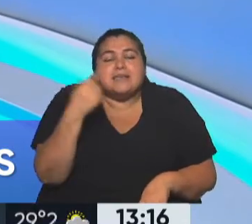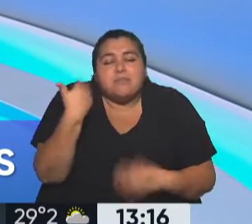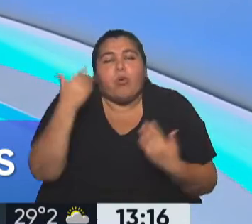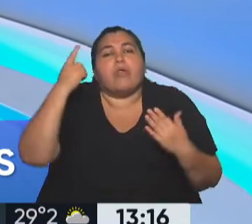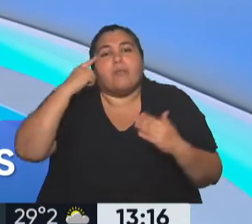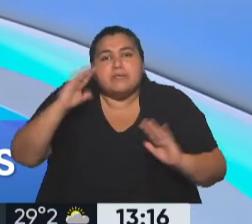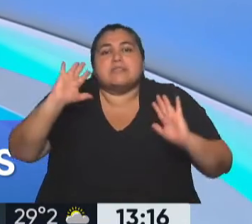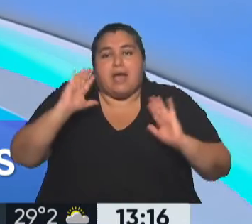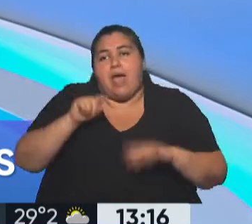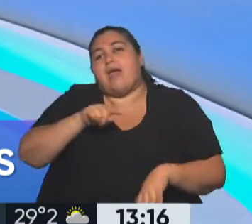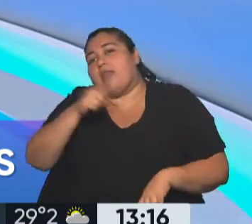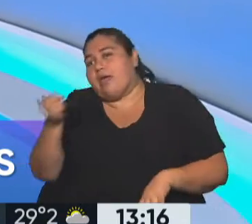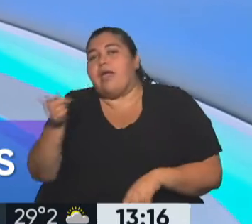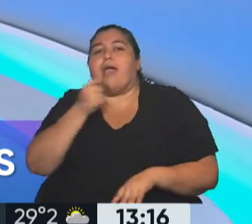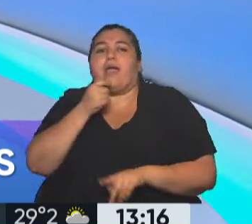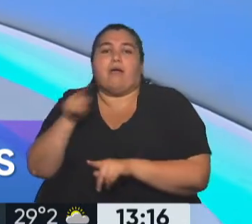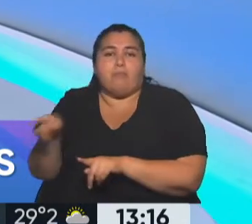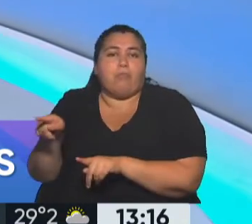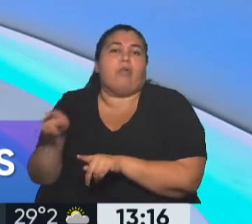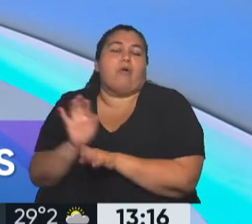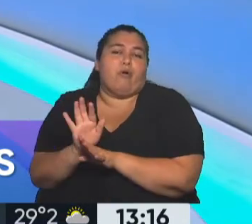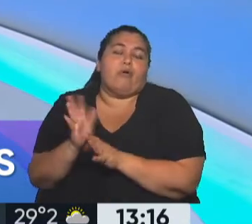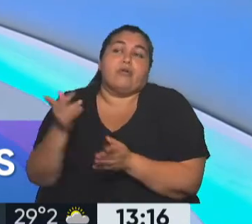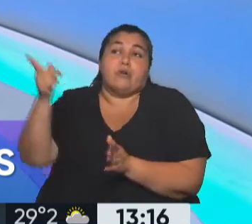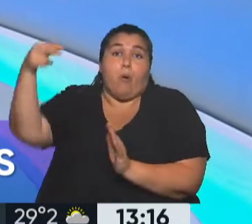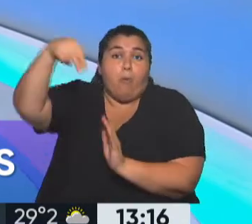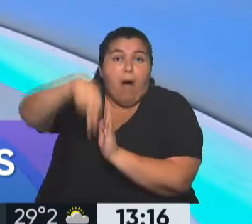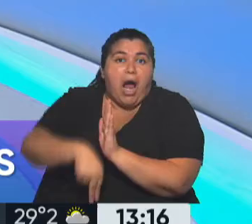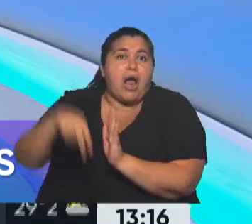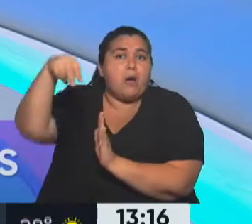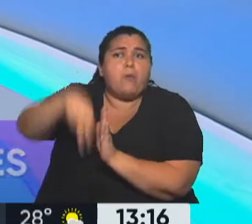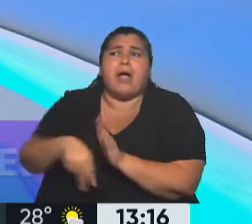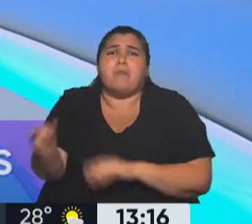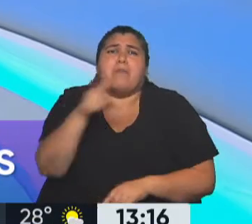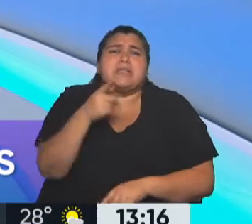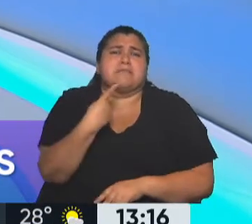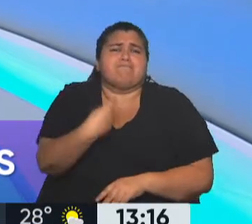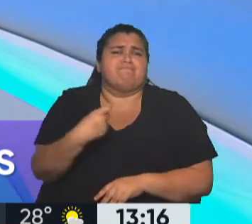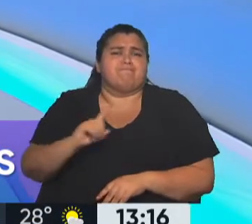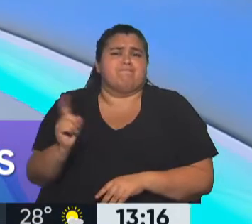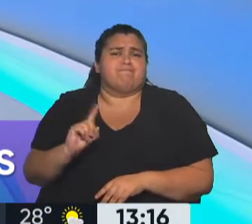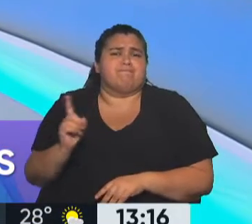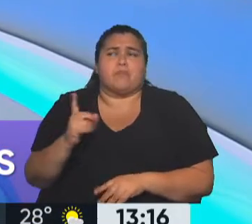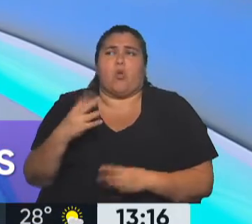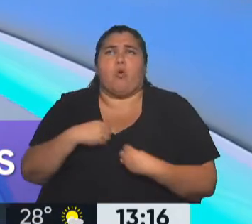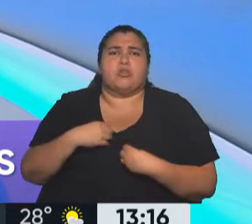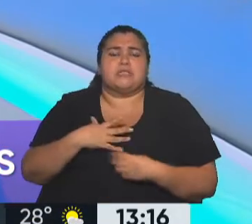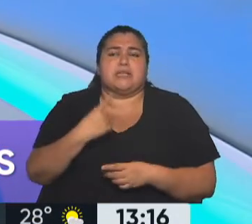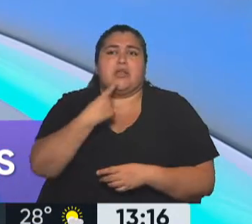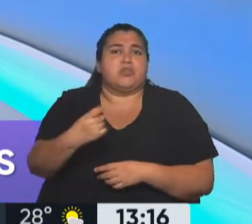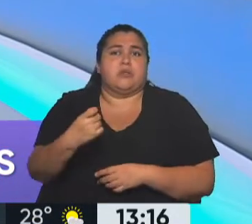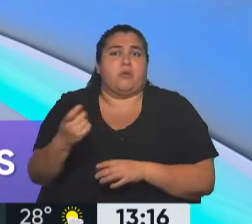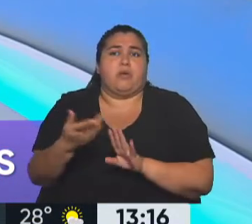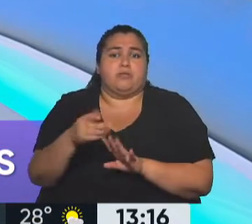estas personas que a medida que iban bajando no lograban darse cuenta siquiera o no lograban ser tan rápidos como para darse cuenta que los anteriores